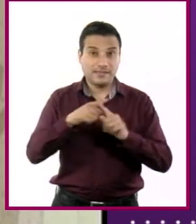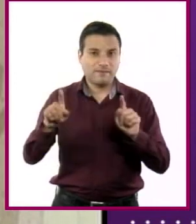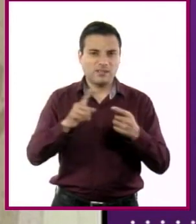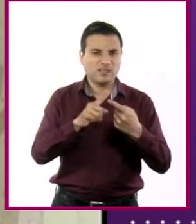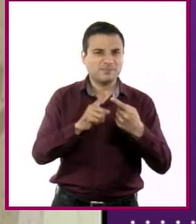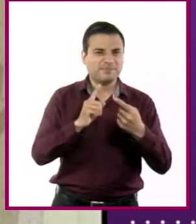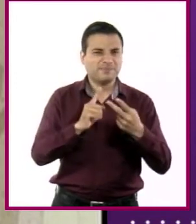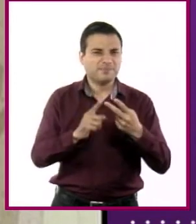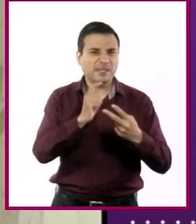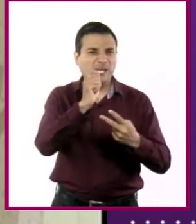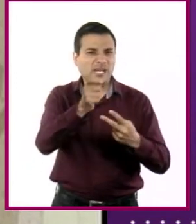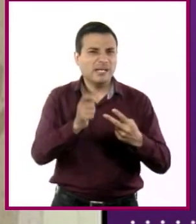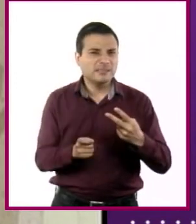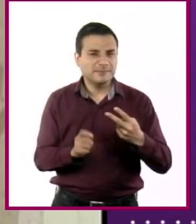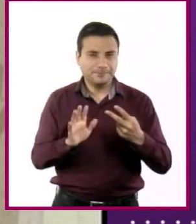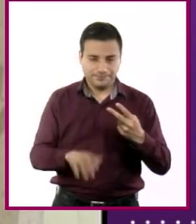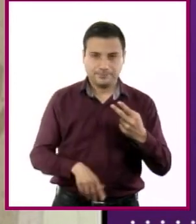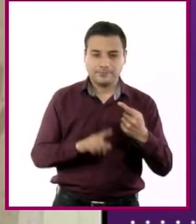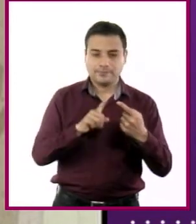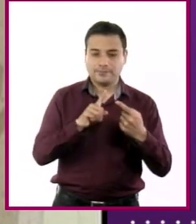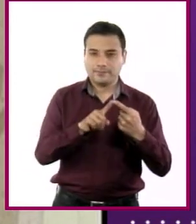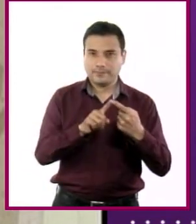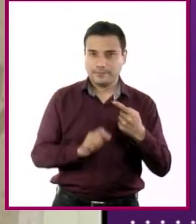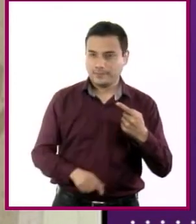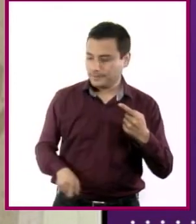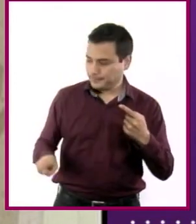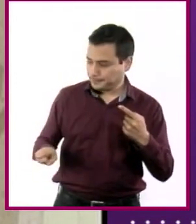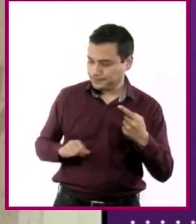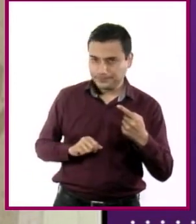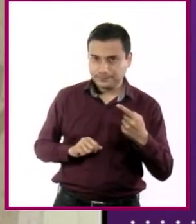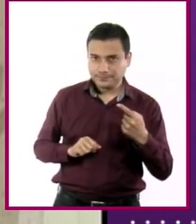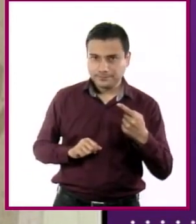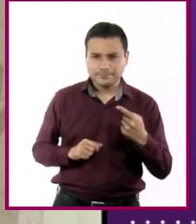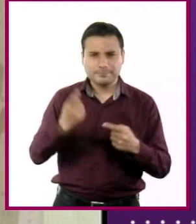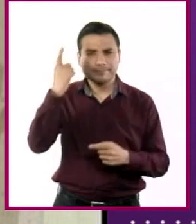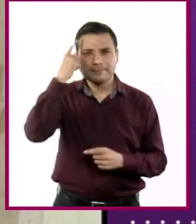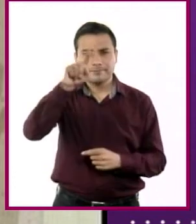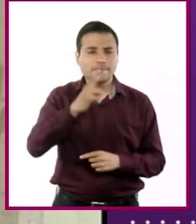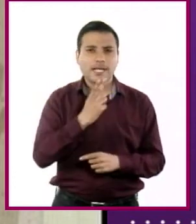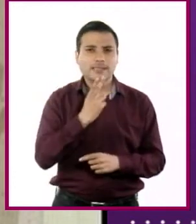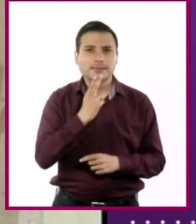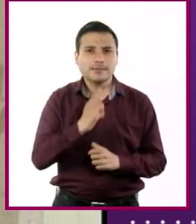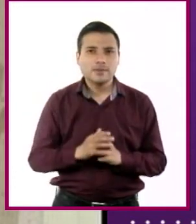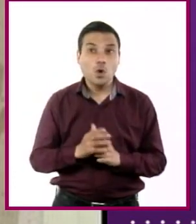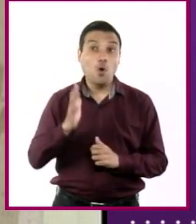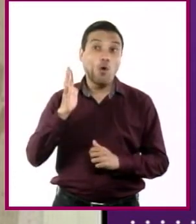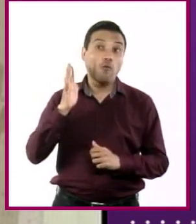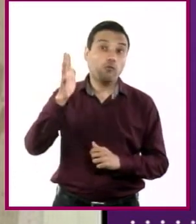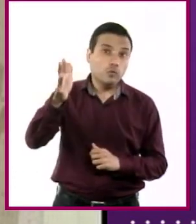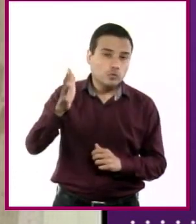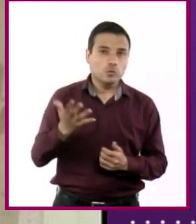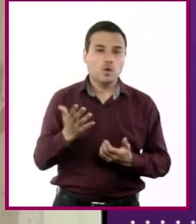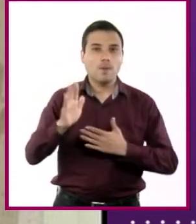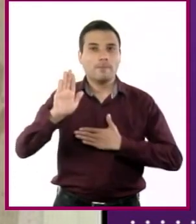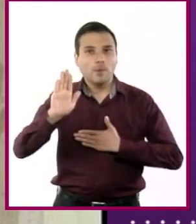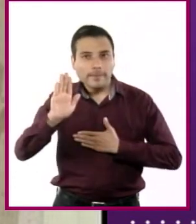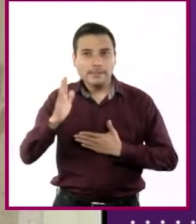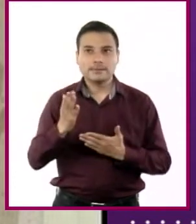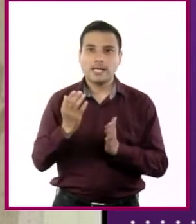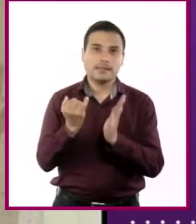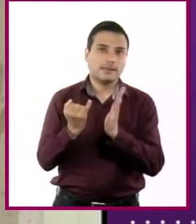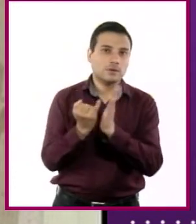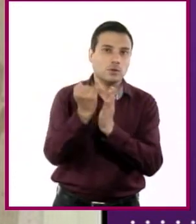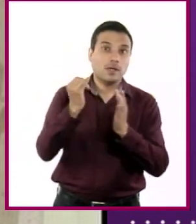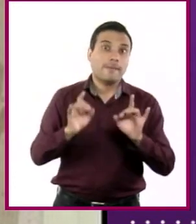y otro. Para empezar, el verbo modal will. Sirve para indicar predicciones, promesas o decisiones tomadas de